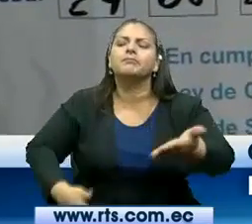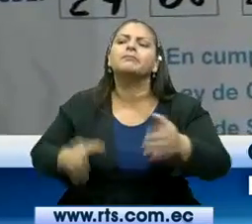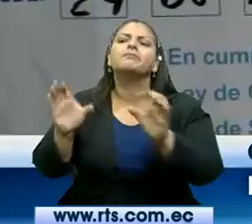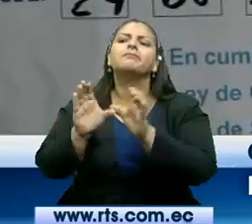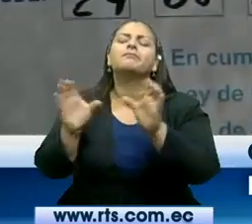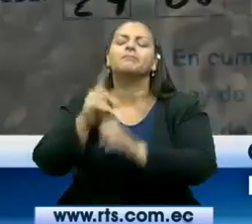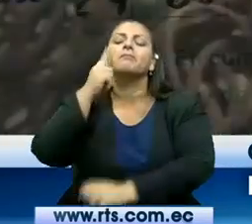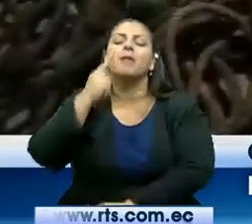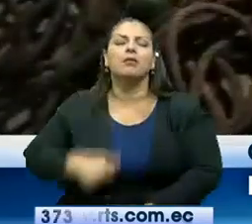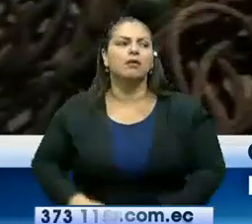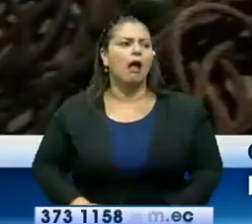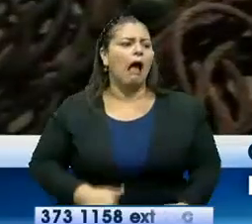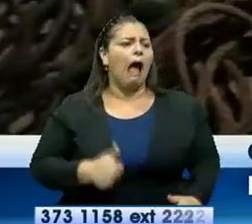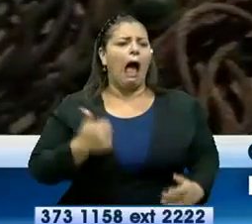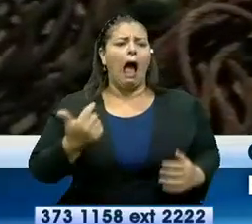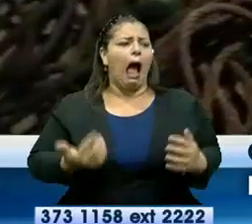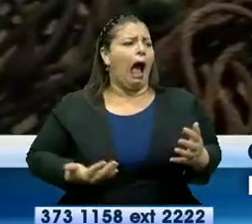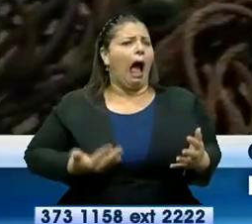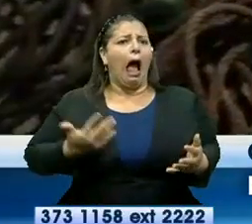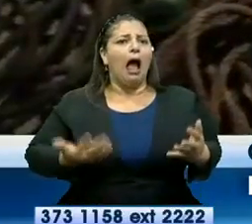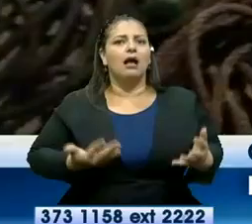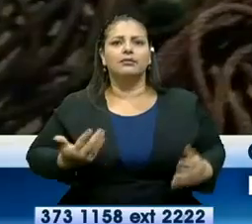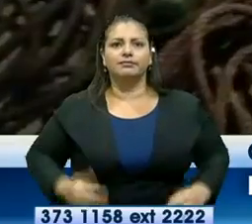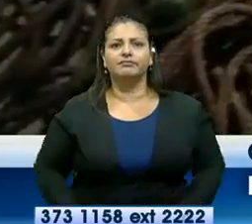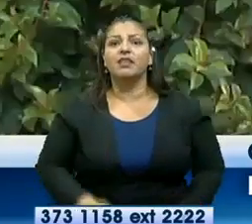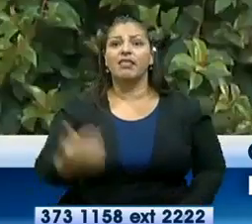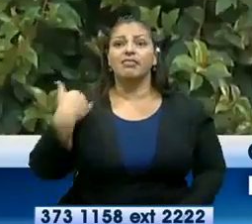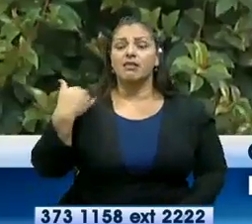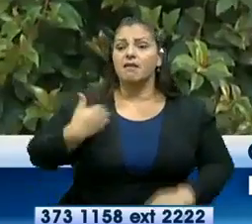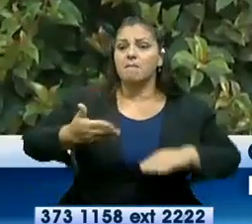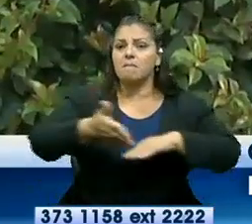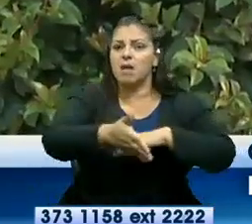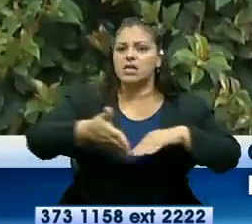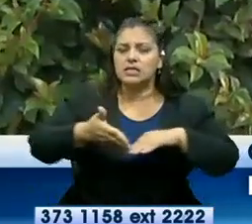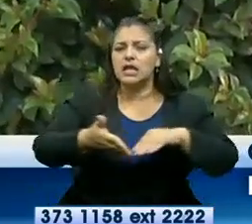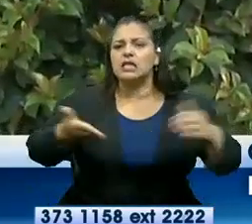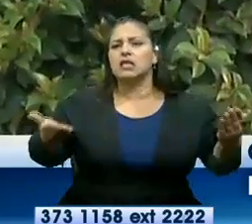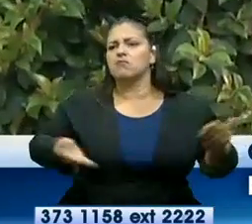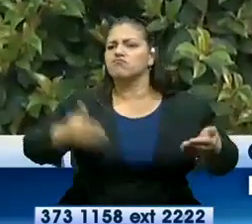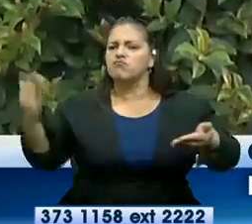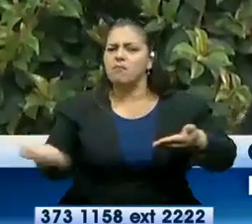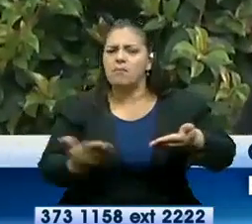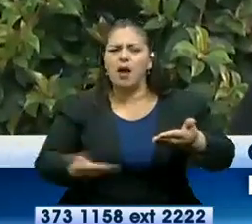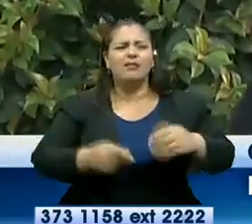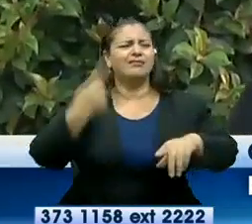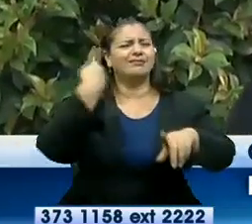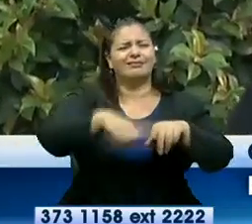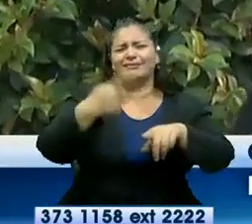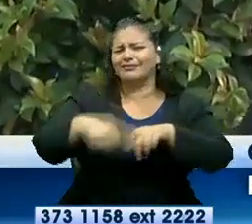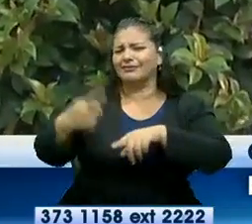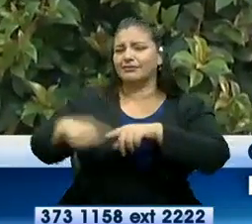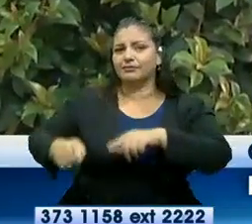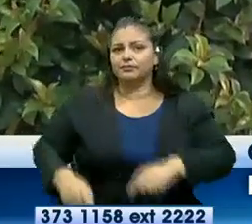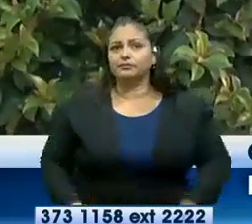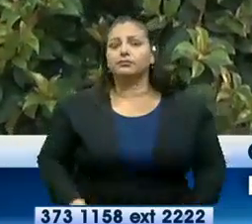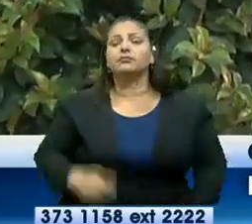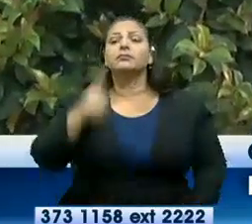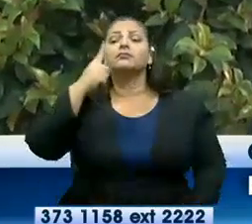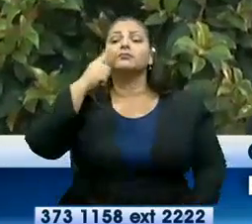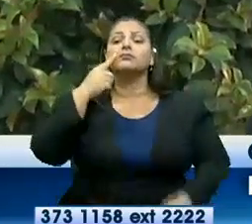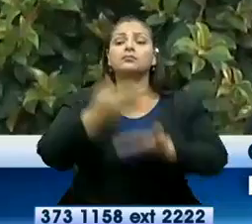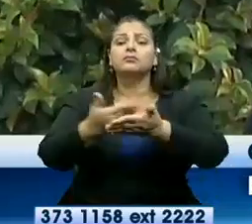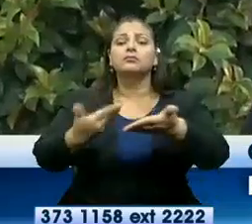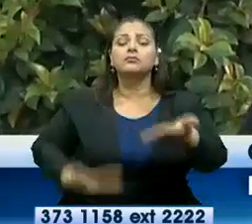como machetes, cuchillos, cabos y ganchos, incautadas. La guía de remisión básicamente garantiza la procedencia legal de